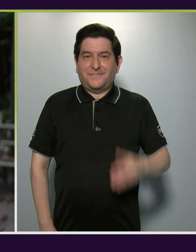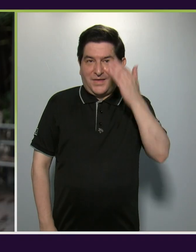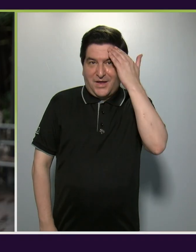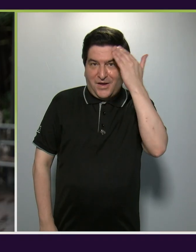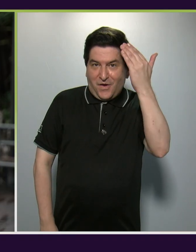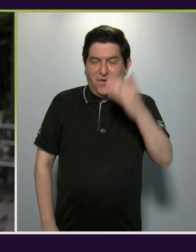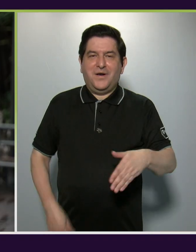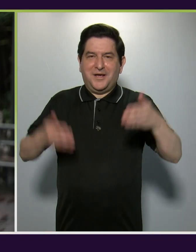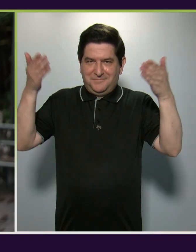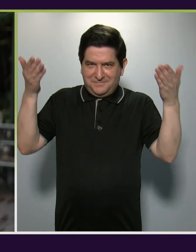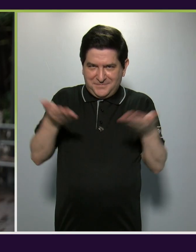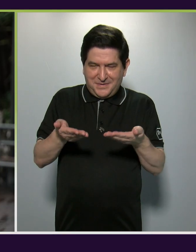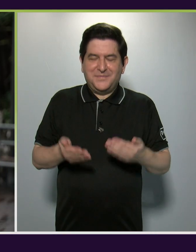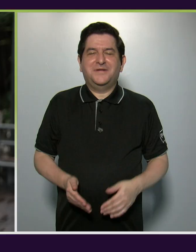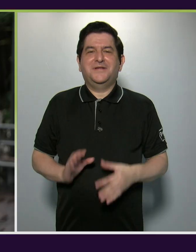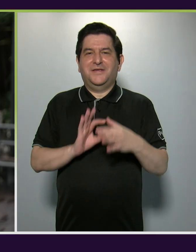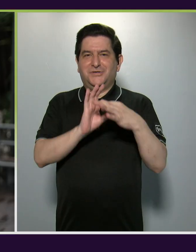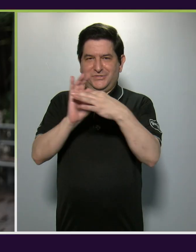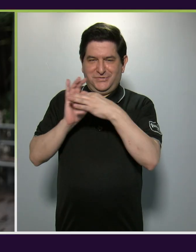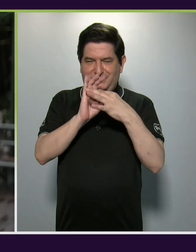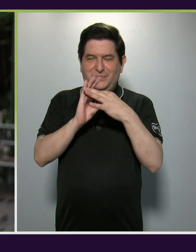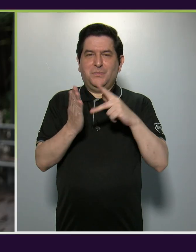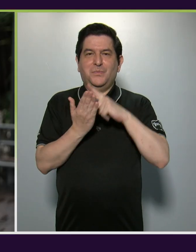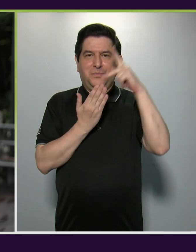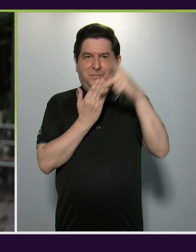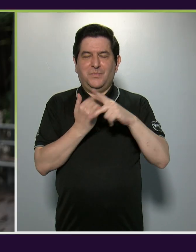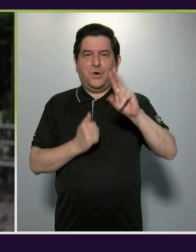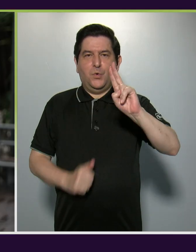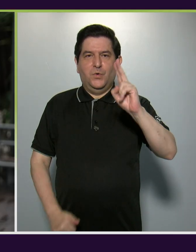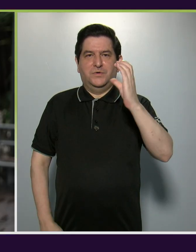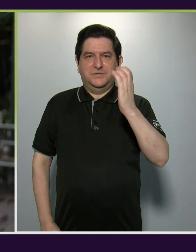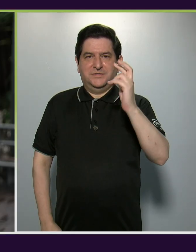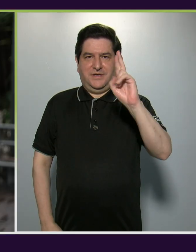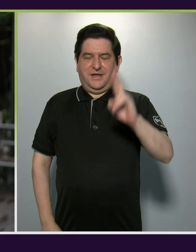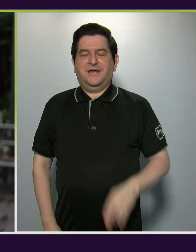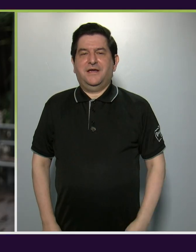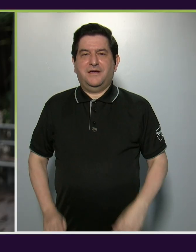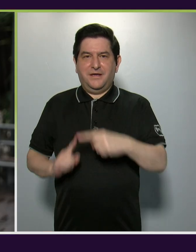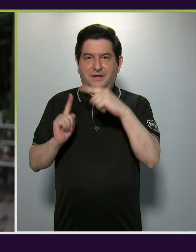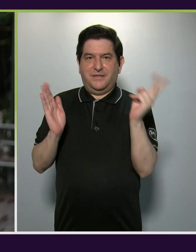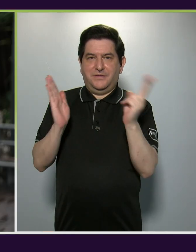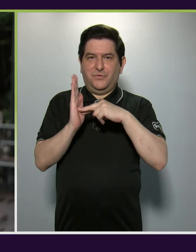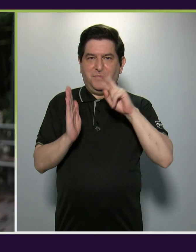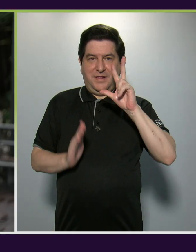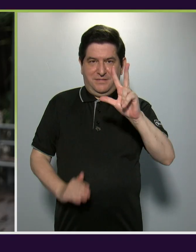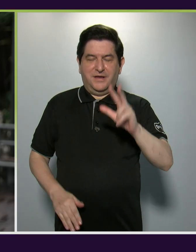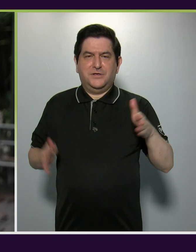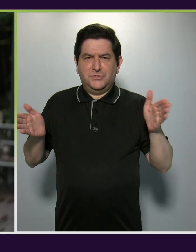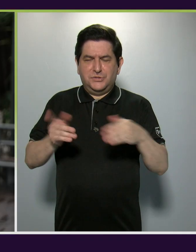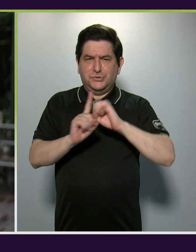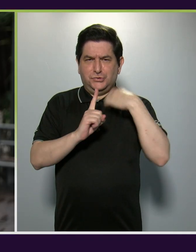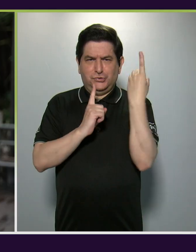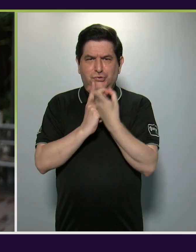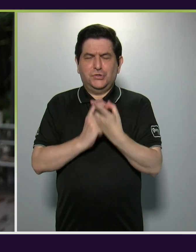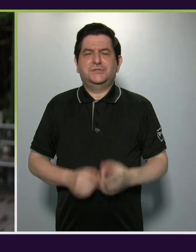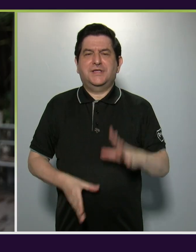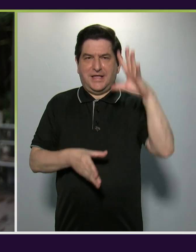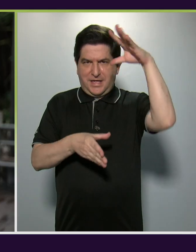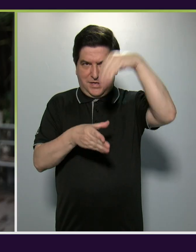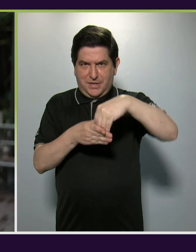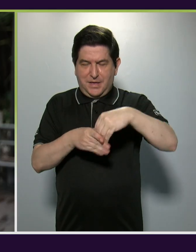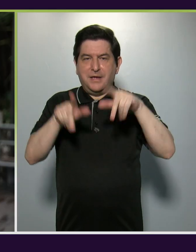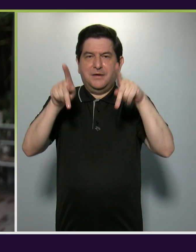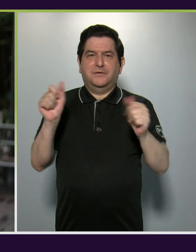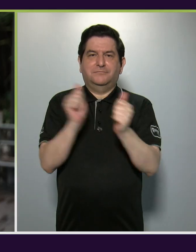Hola, le doy la bienvenida a Nexos, producción de la Universidad de Costa Rica que desde el año 2003 promueve una sociedad más inclusiva para